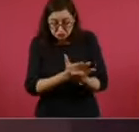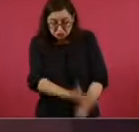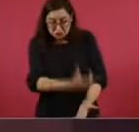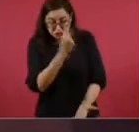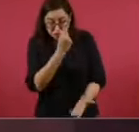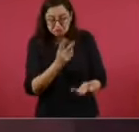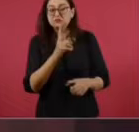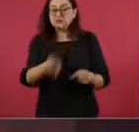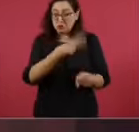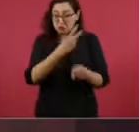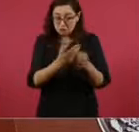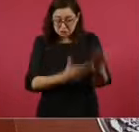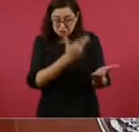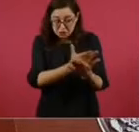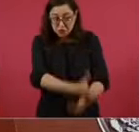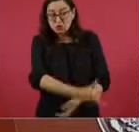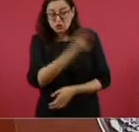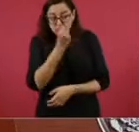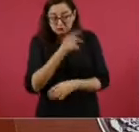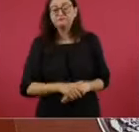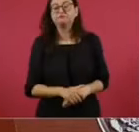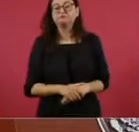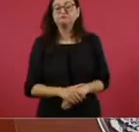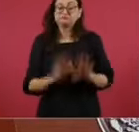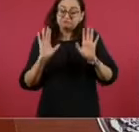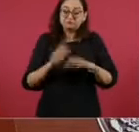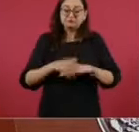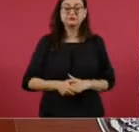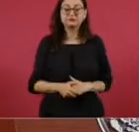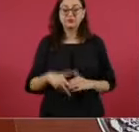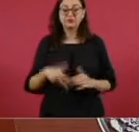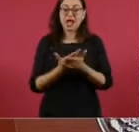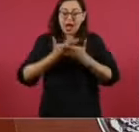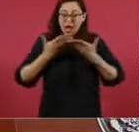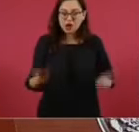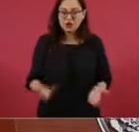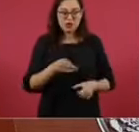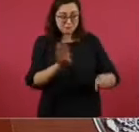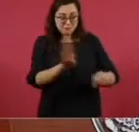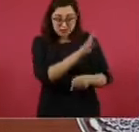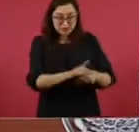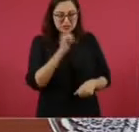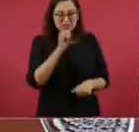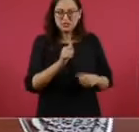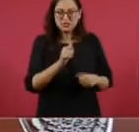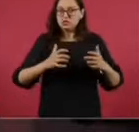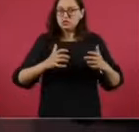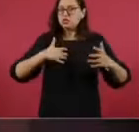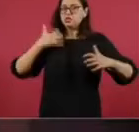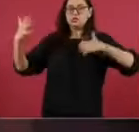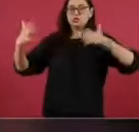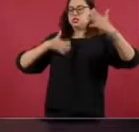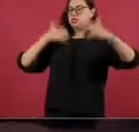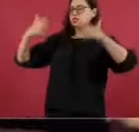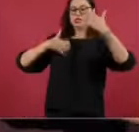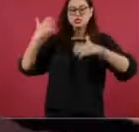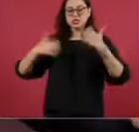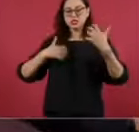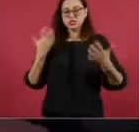ya no quieren respetar lo que está en la Constitución. Entonces empiezan a decir, ¿cómo si